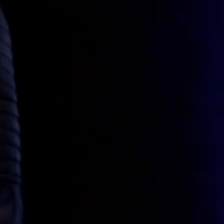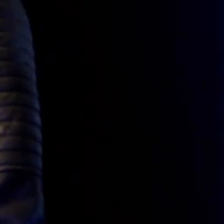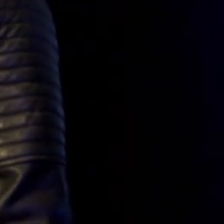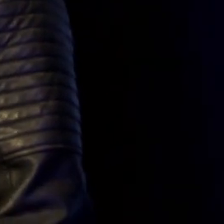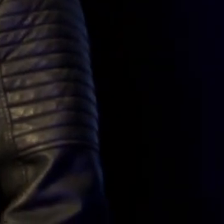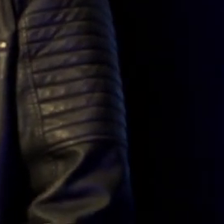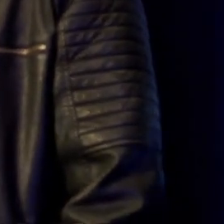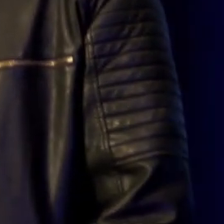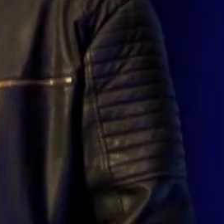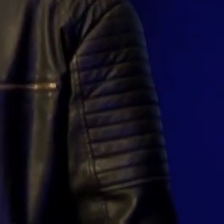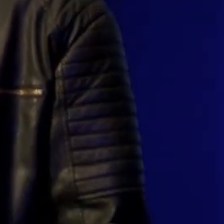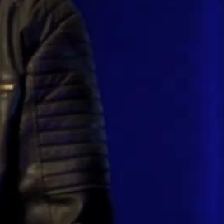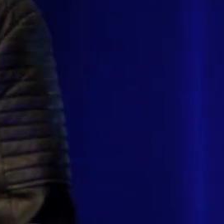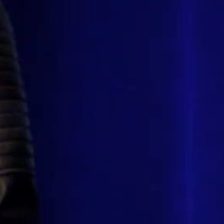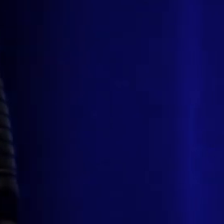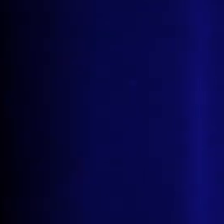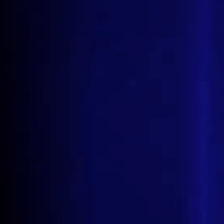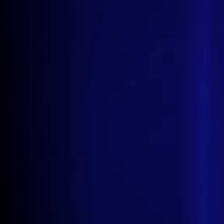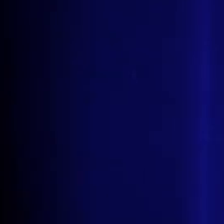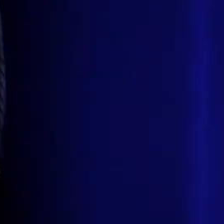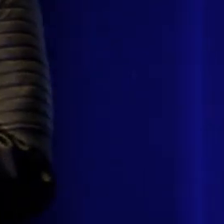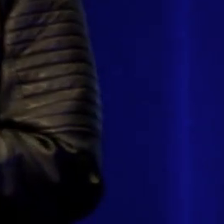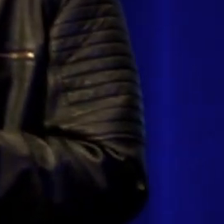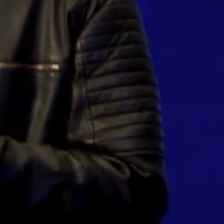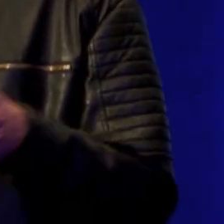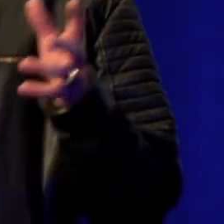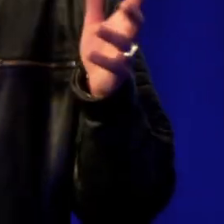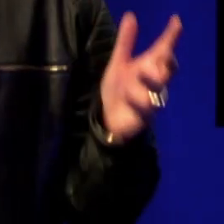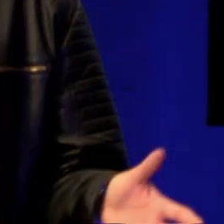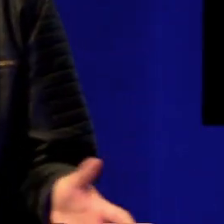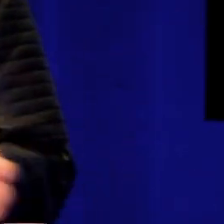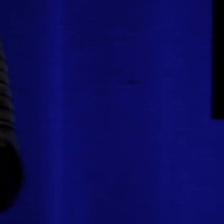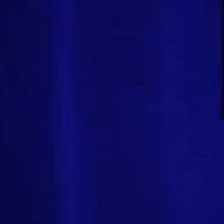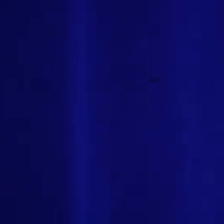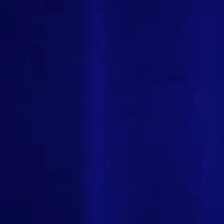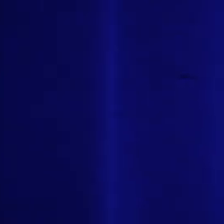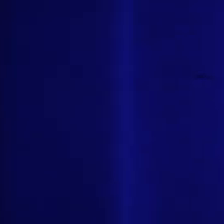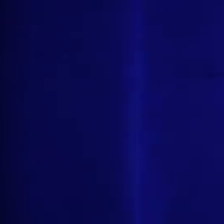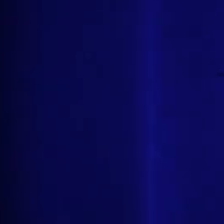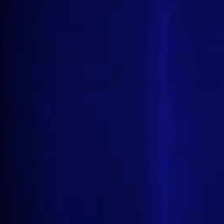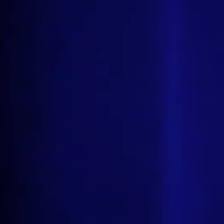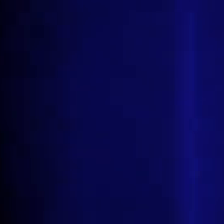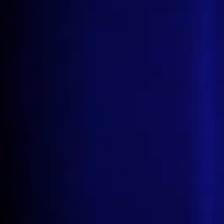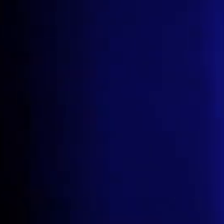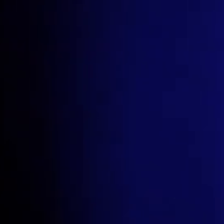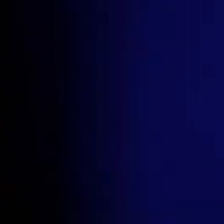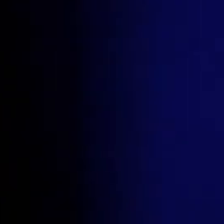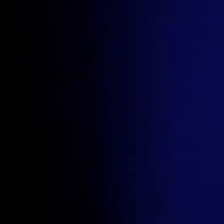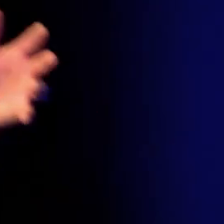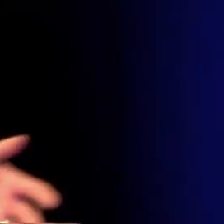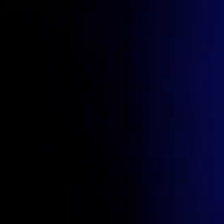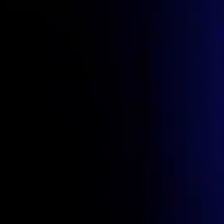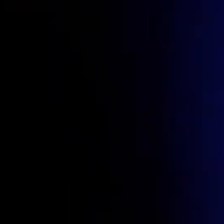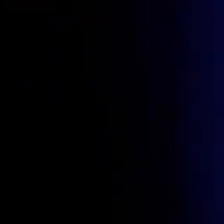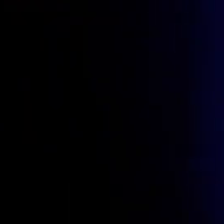yo trabajé de maestro y educadora infantil aproximadamente 10 años en canarias y luego en madrid tenía mi plaza en